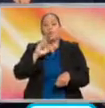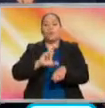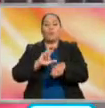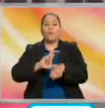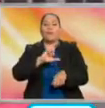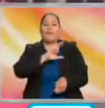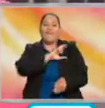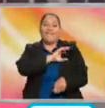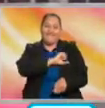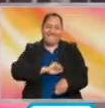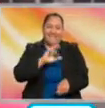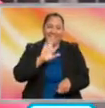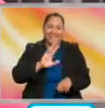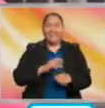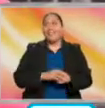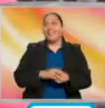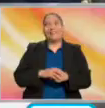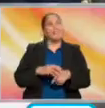Ay, ay, ay.